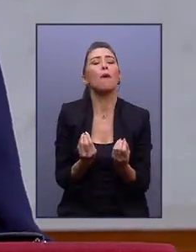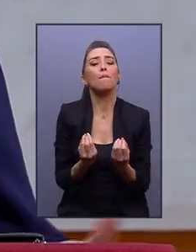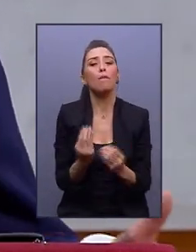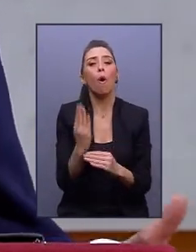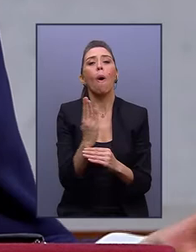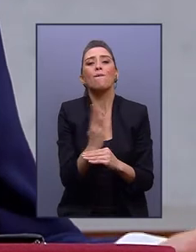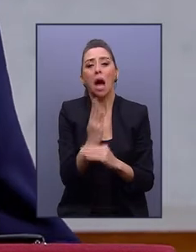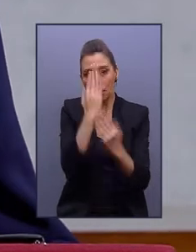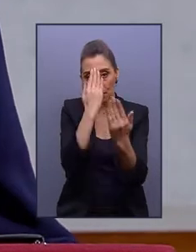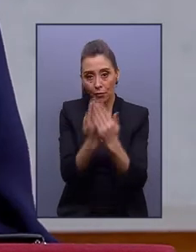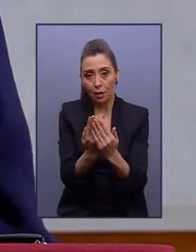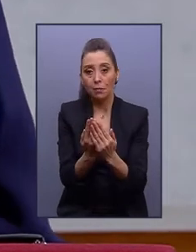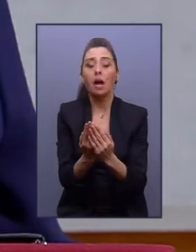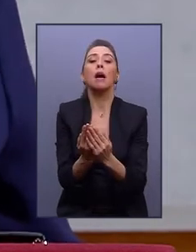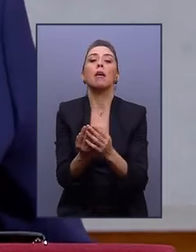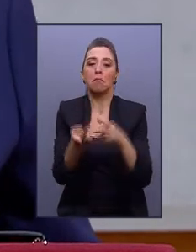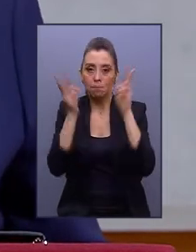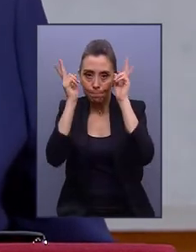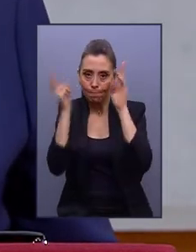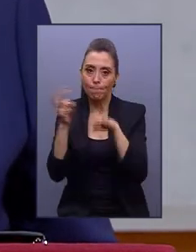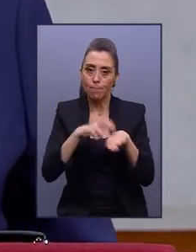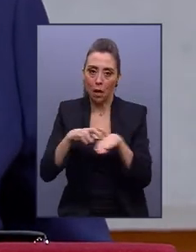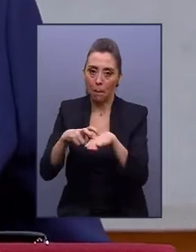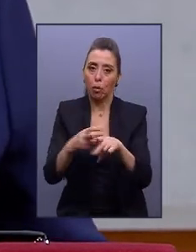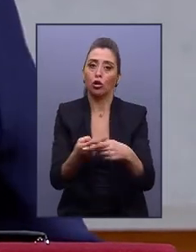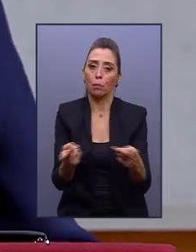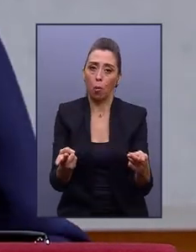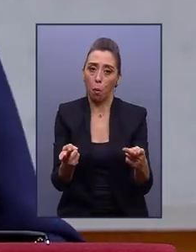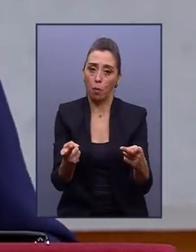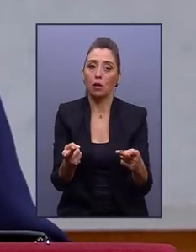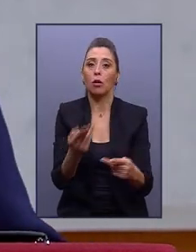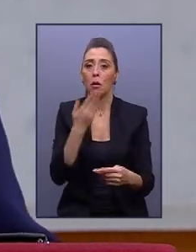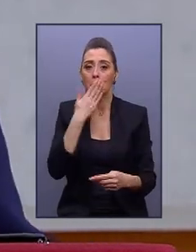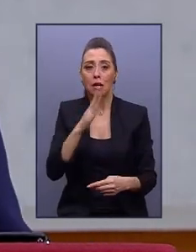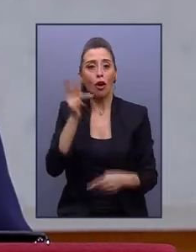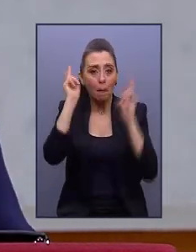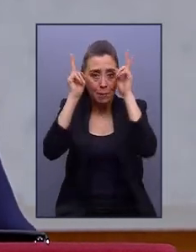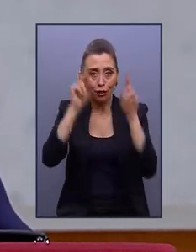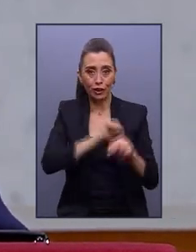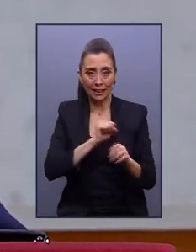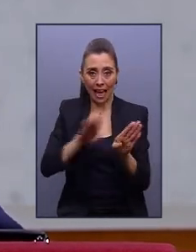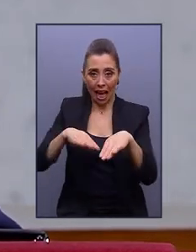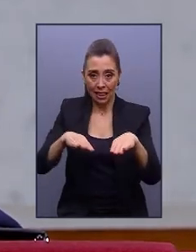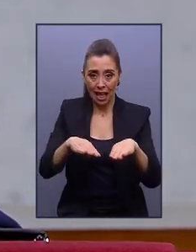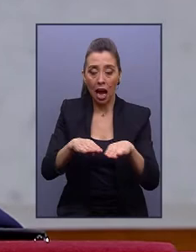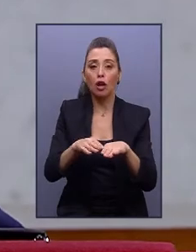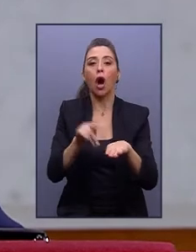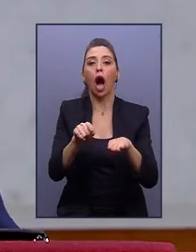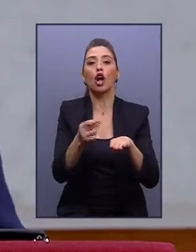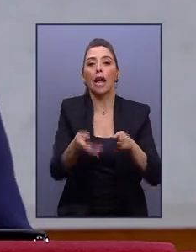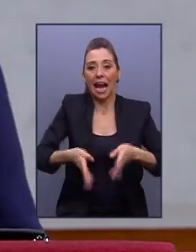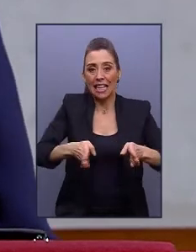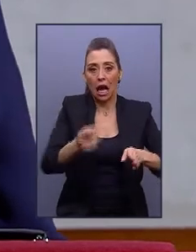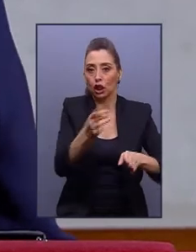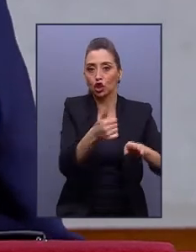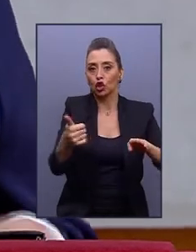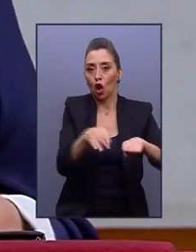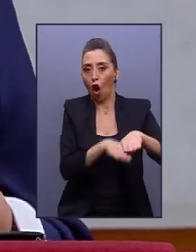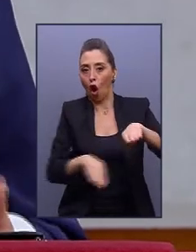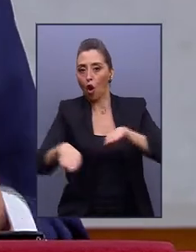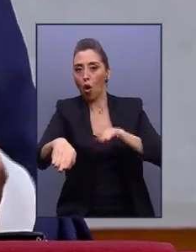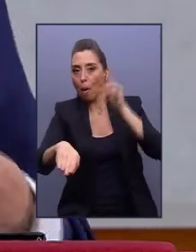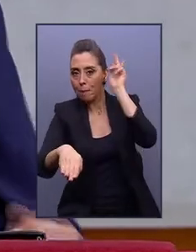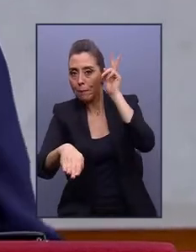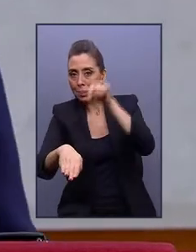afrontarlo es, desde luego, nuestro transporte público. Hemos mejorado el Transantiago con nueva infraestructura, como las pistas segregadas, que han aumentado en